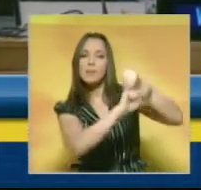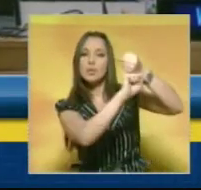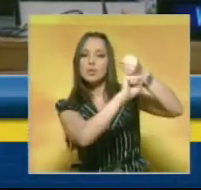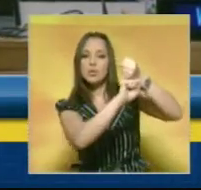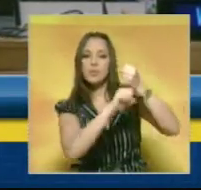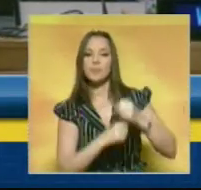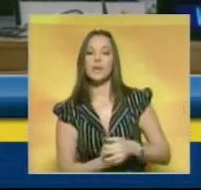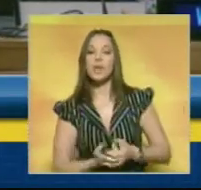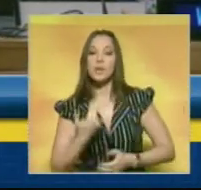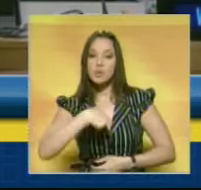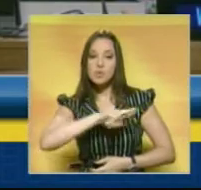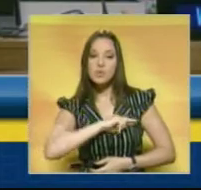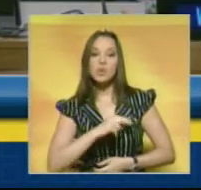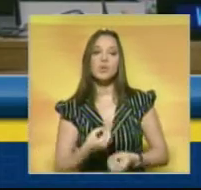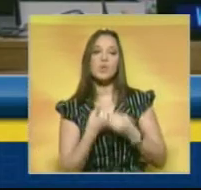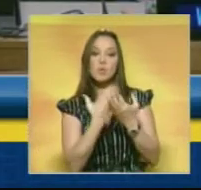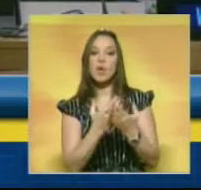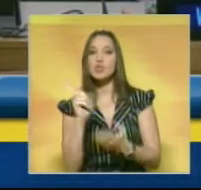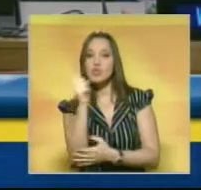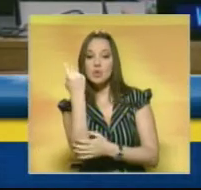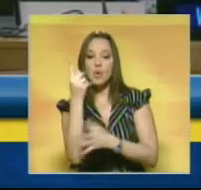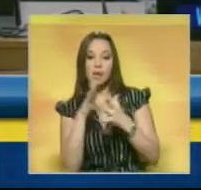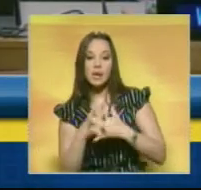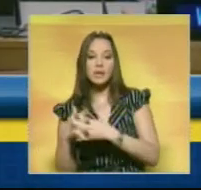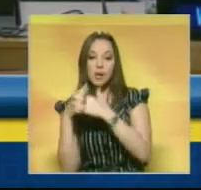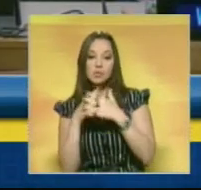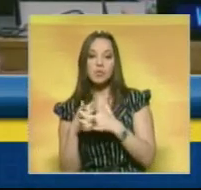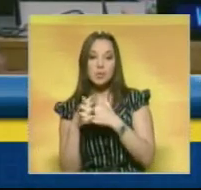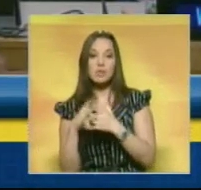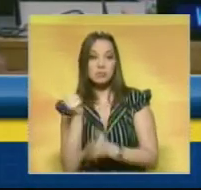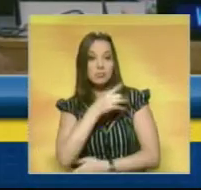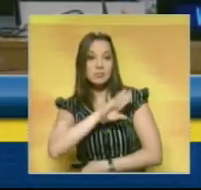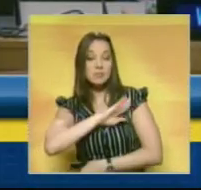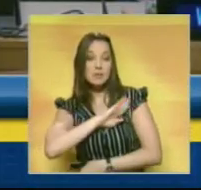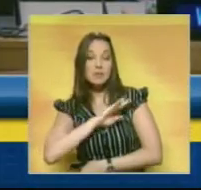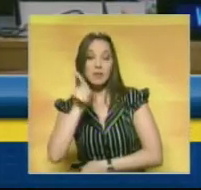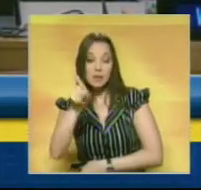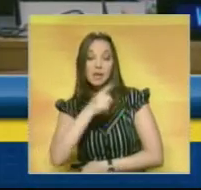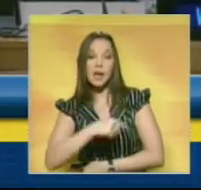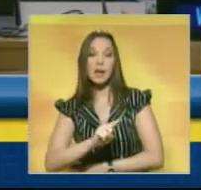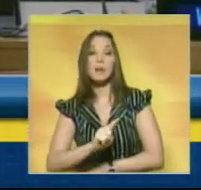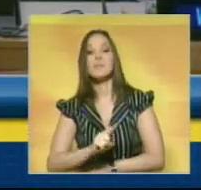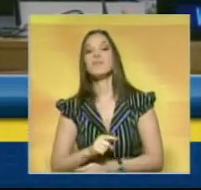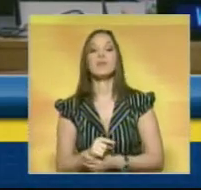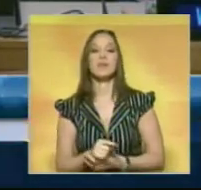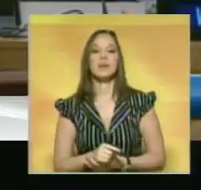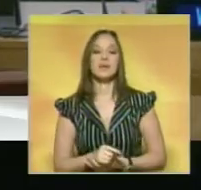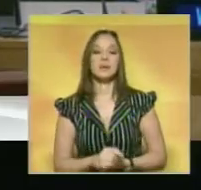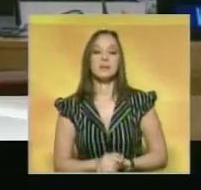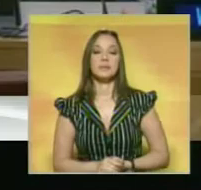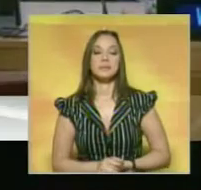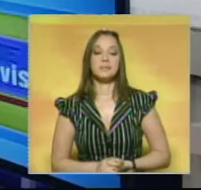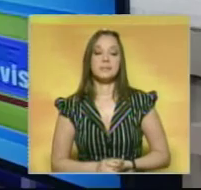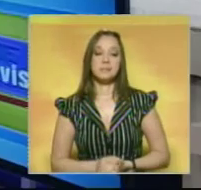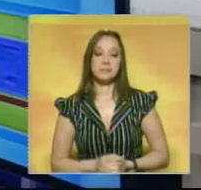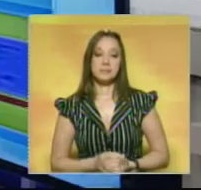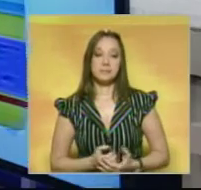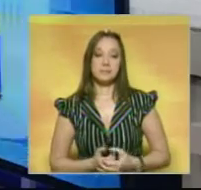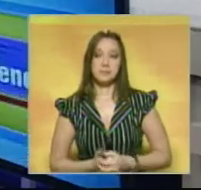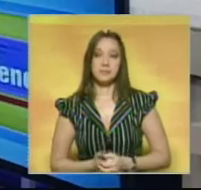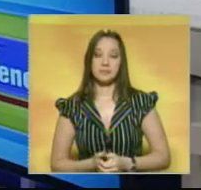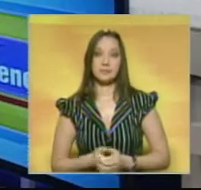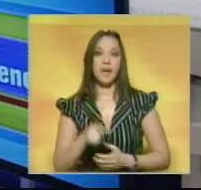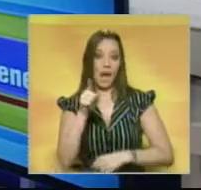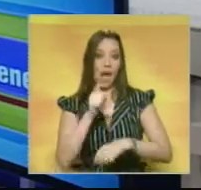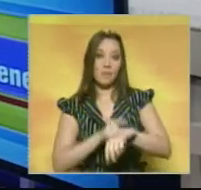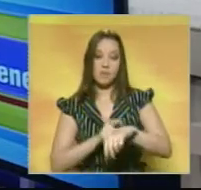los medios que solo Estados Unidos tiene y movilizar al mundo de una manera en que solo Estados Unidos lo puede hacer. Bien,